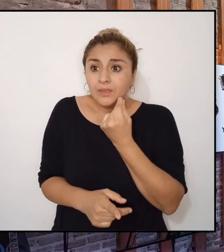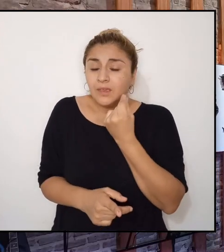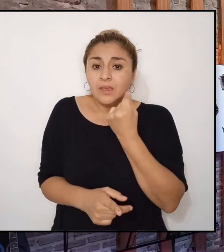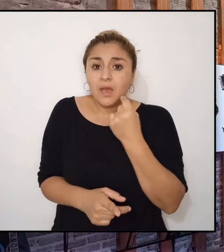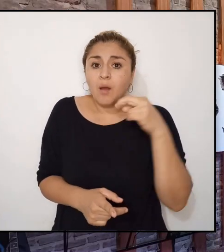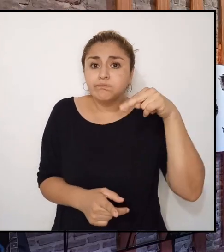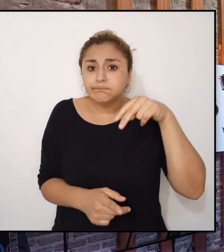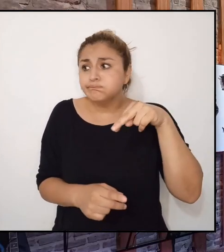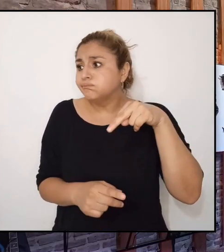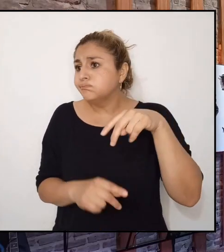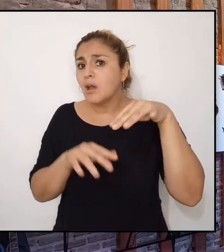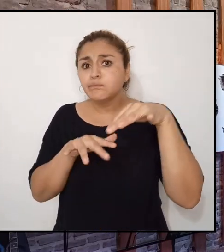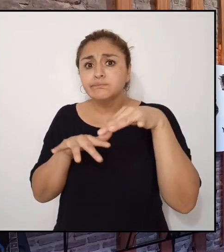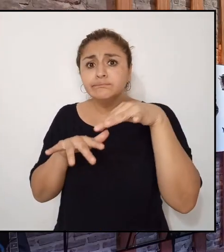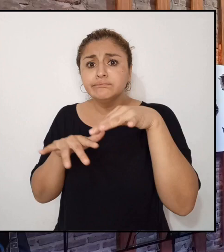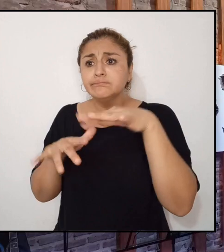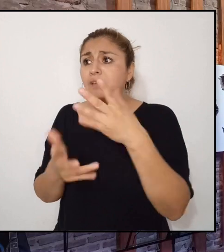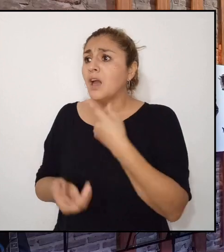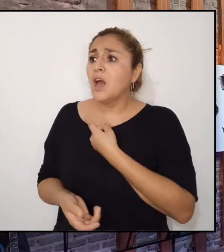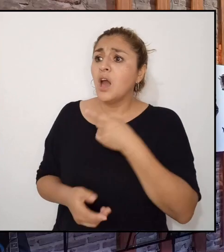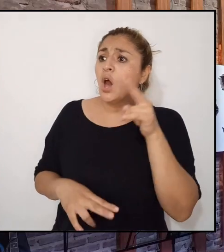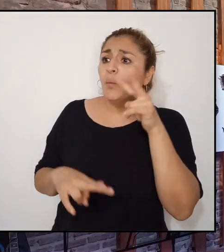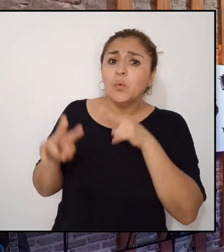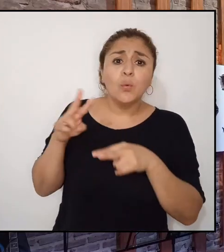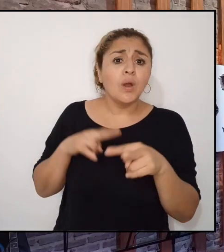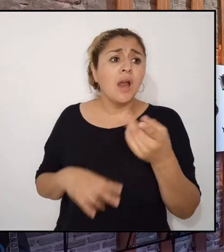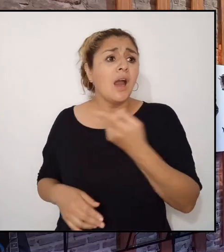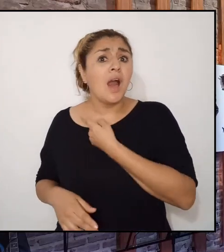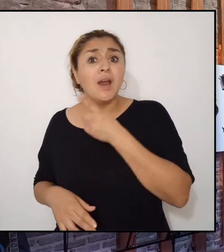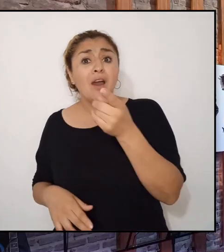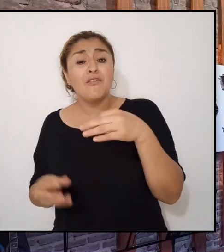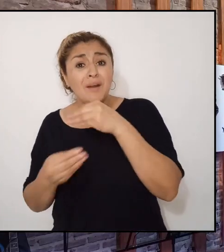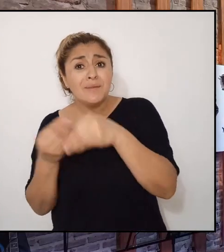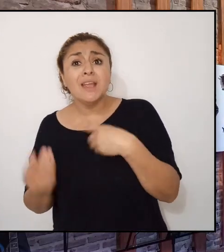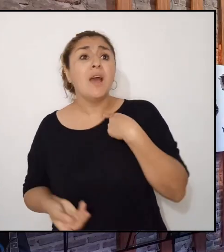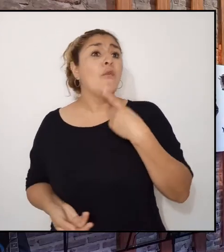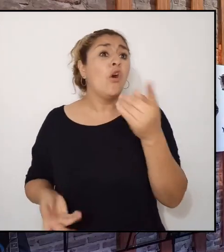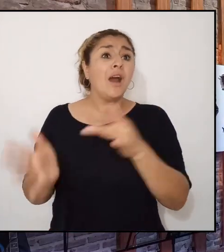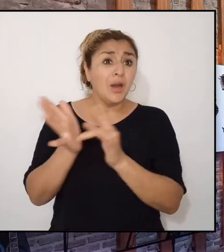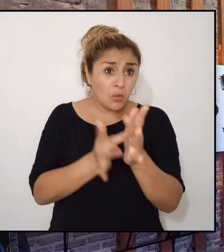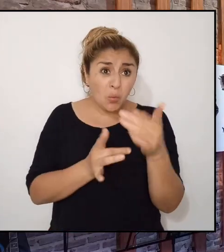Y empezaron a buscarles, a preguntar entre los parientes: ¿no viste a Jesús? ¿Dónde está Jesús?